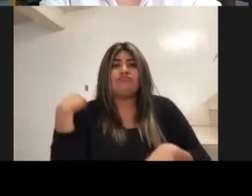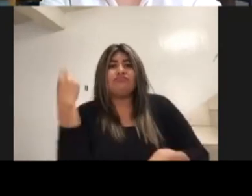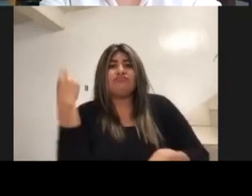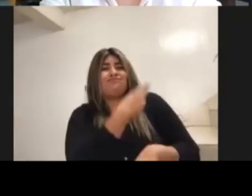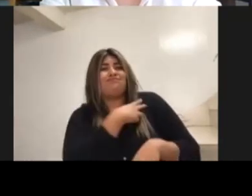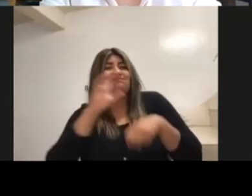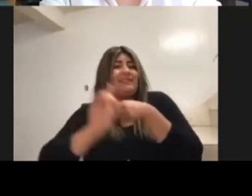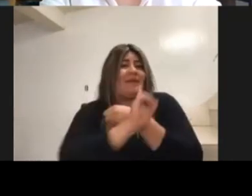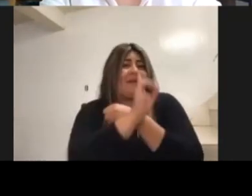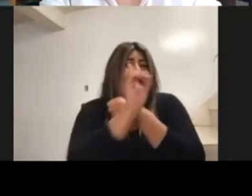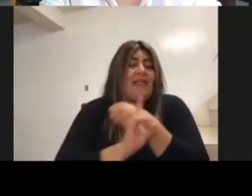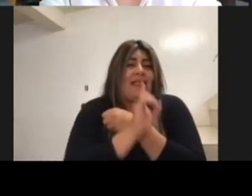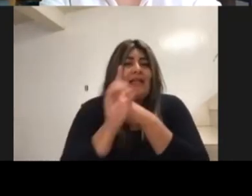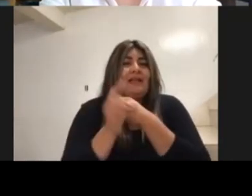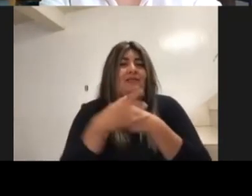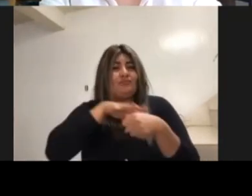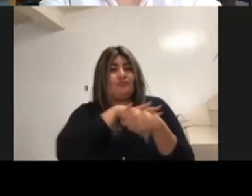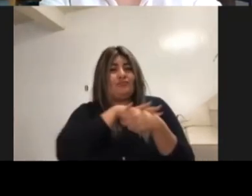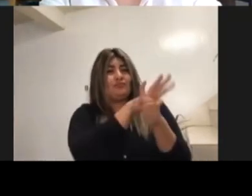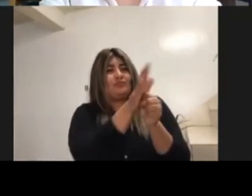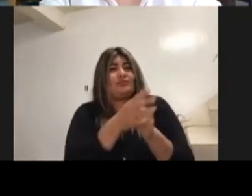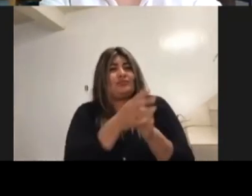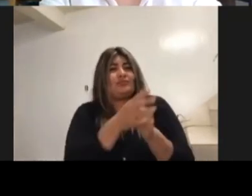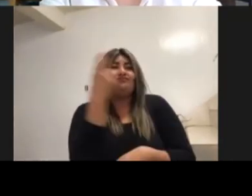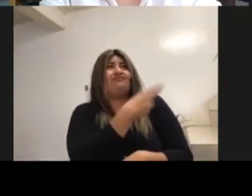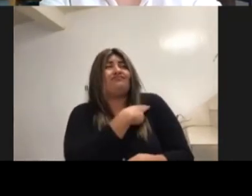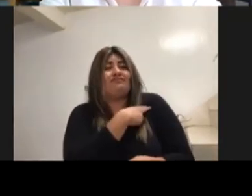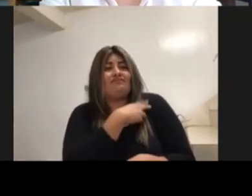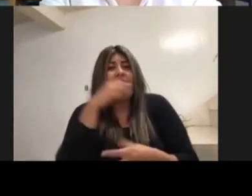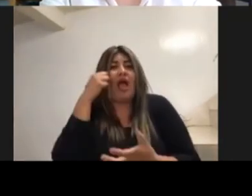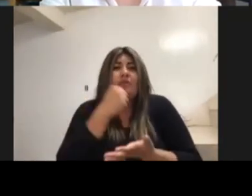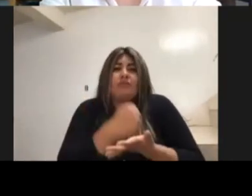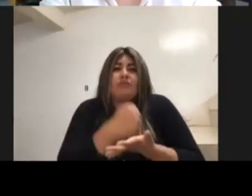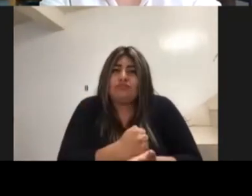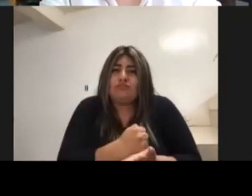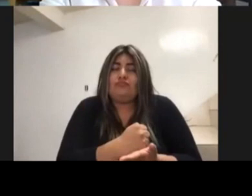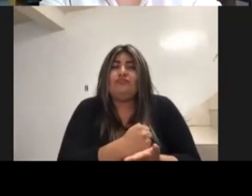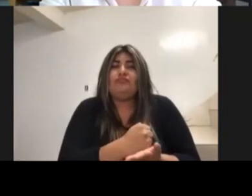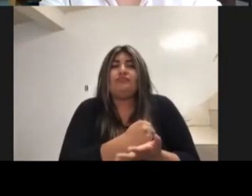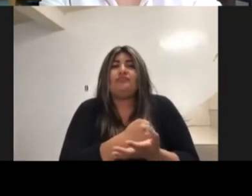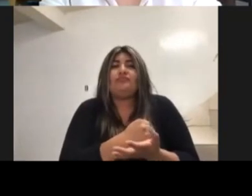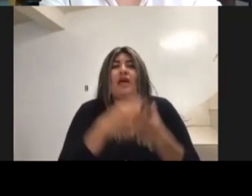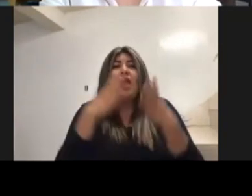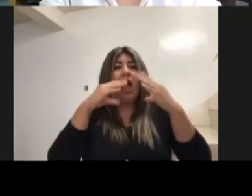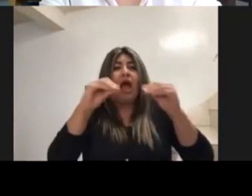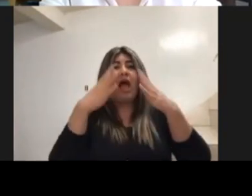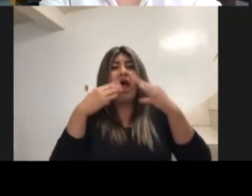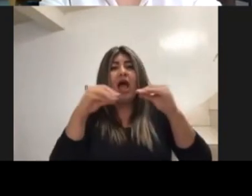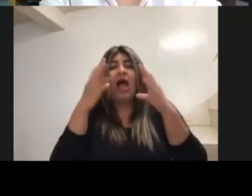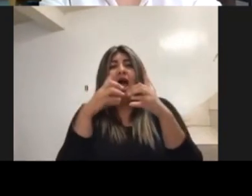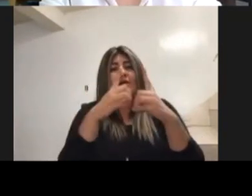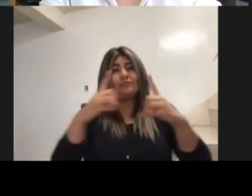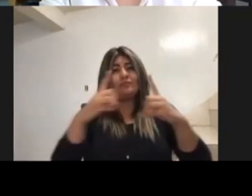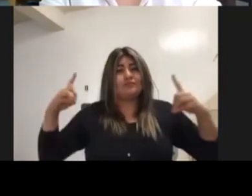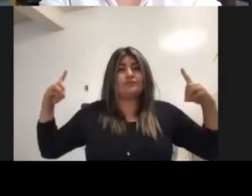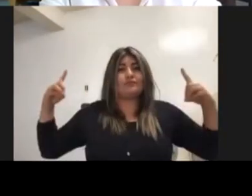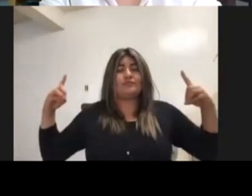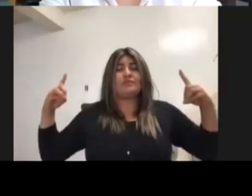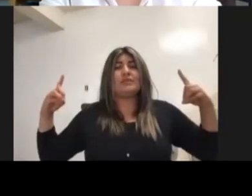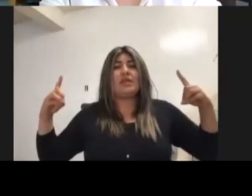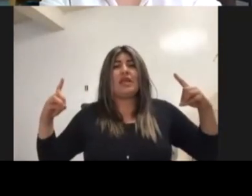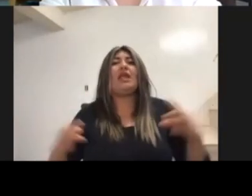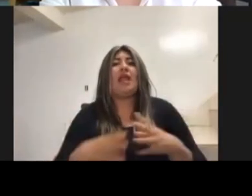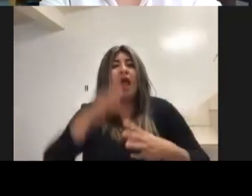la pandemia, en que nos vemos obligados a enseñar a distancia en Aprende en Casa,